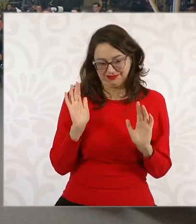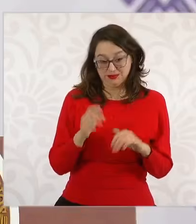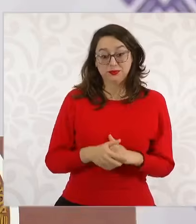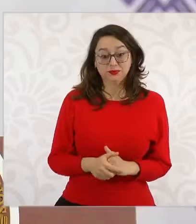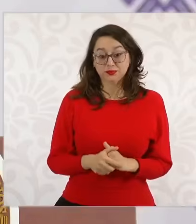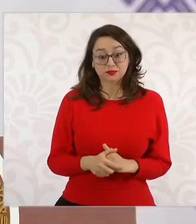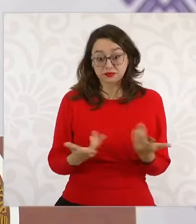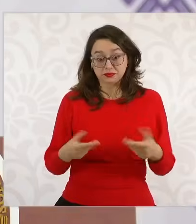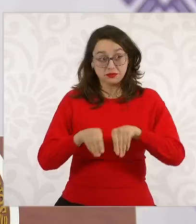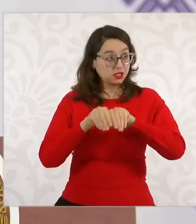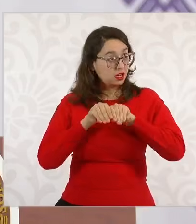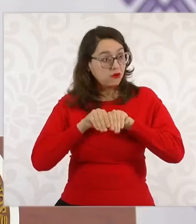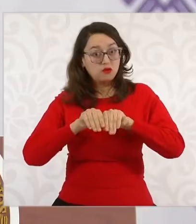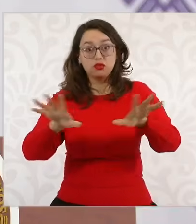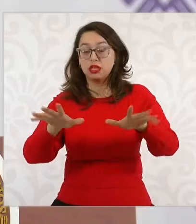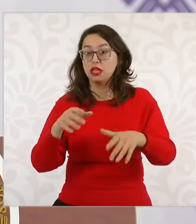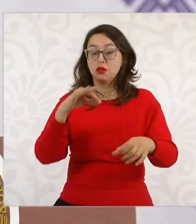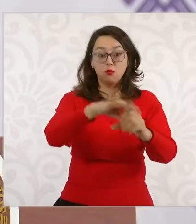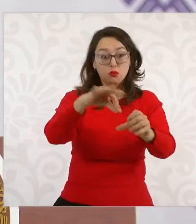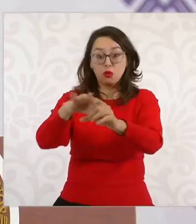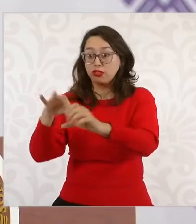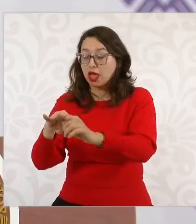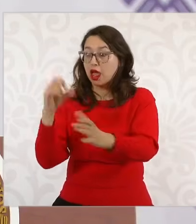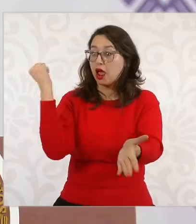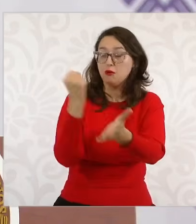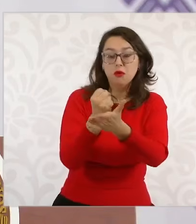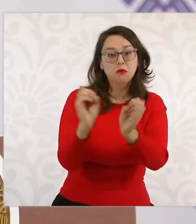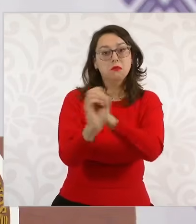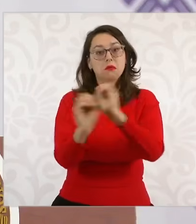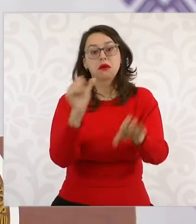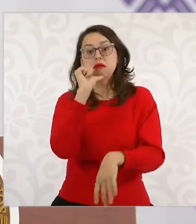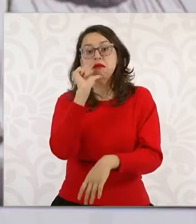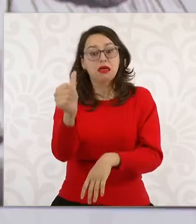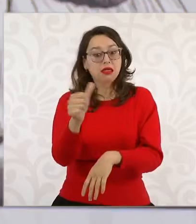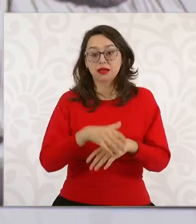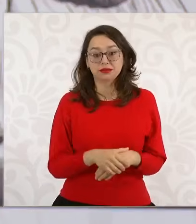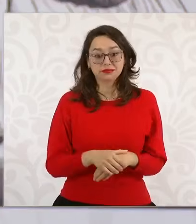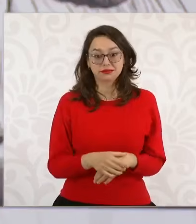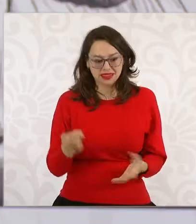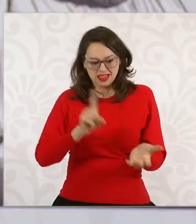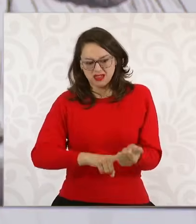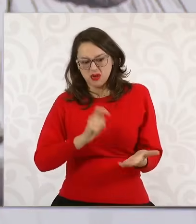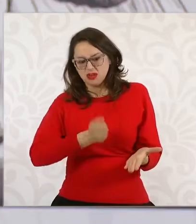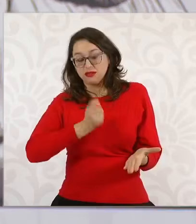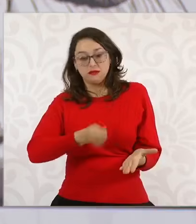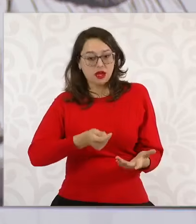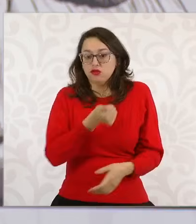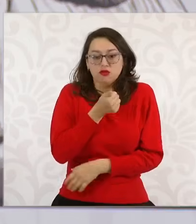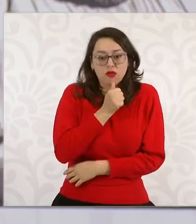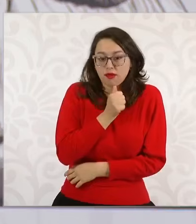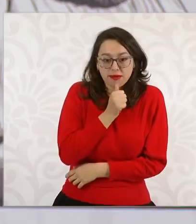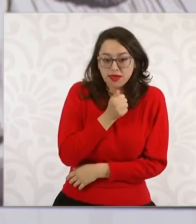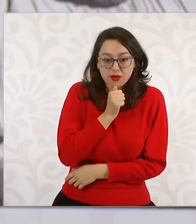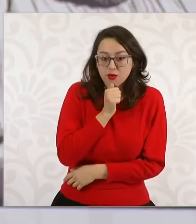Todavía no sale, todavía no se conoce, todavía no se conoce su contenido.